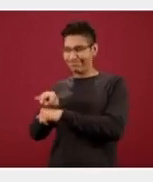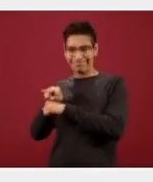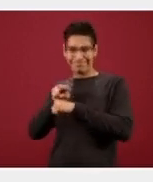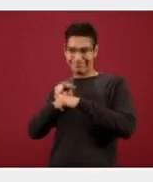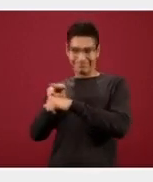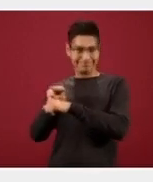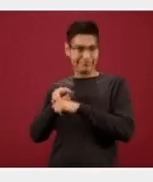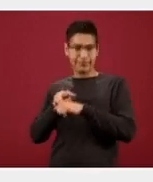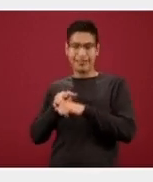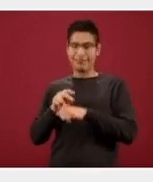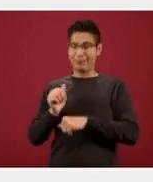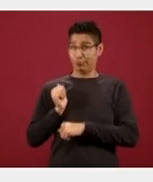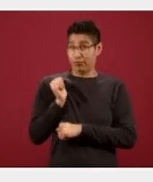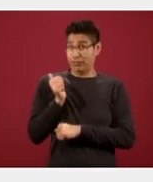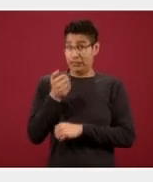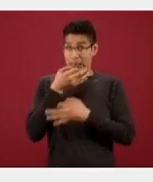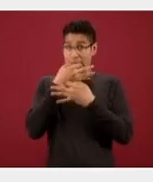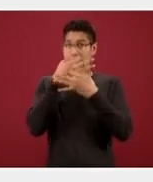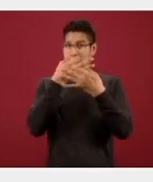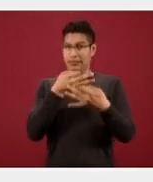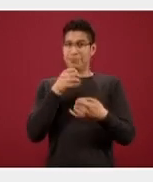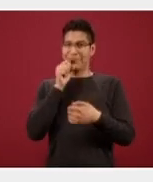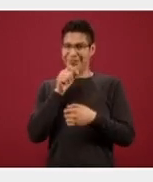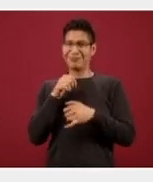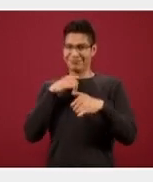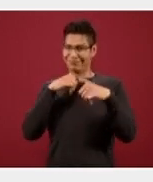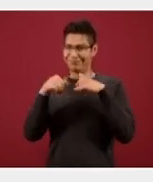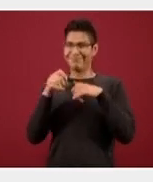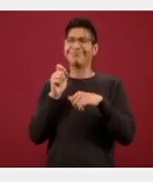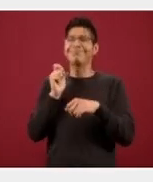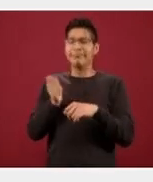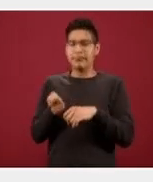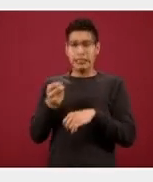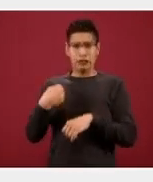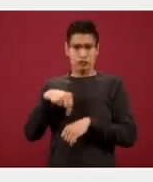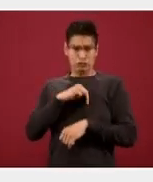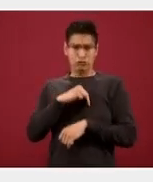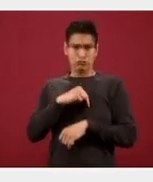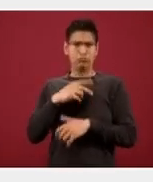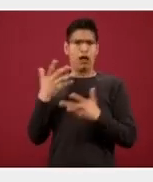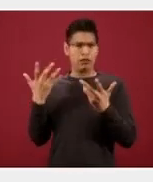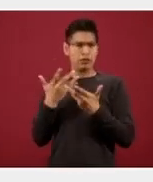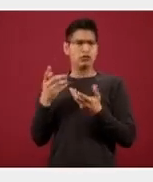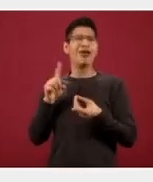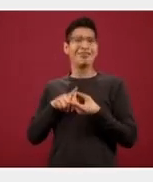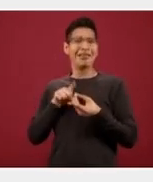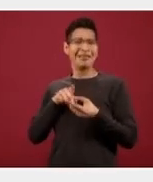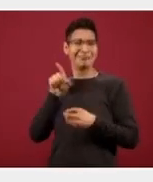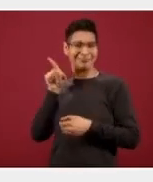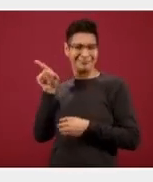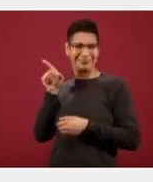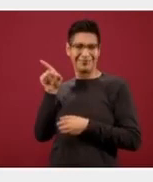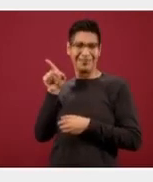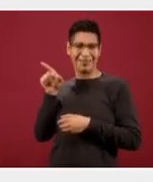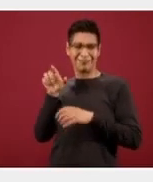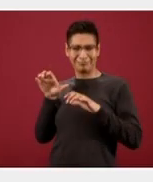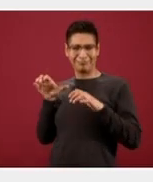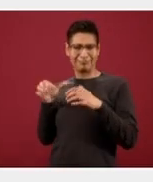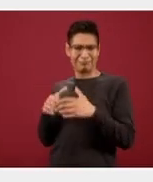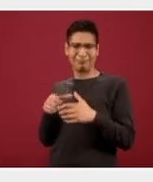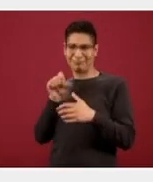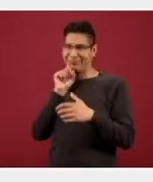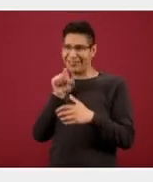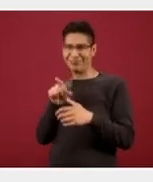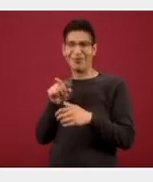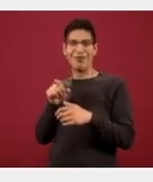un poco para comentarles al respecto de este mapa. Este mapa lo elaboramos en la Unidad de Inteligencia Epidemiológica y Sanitaria